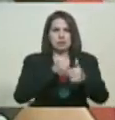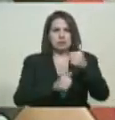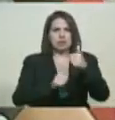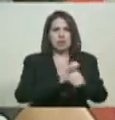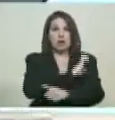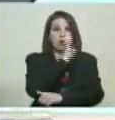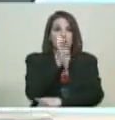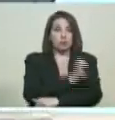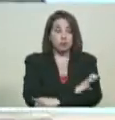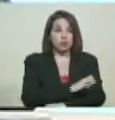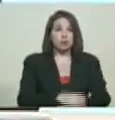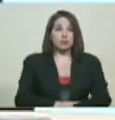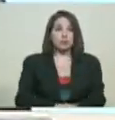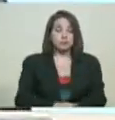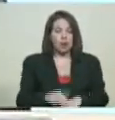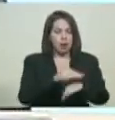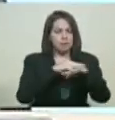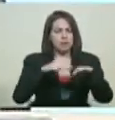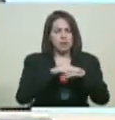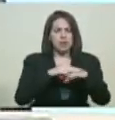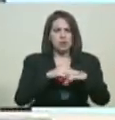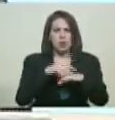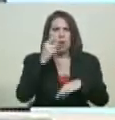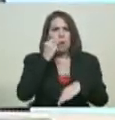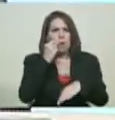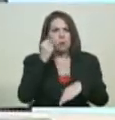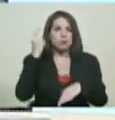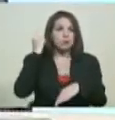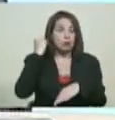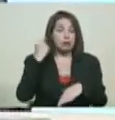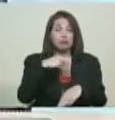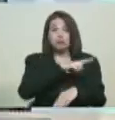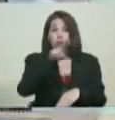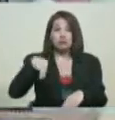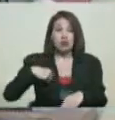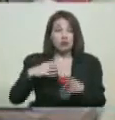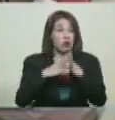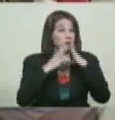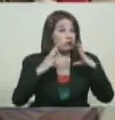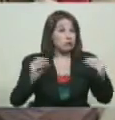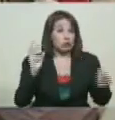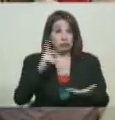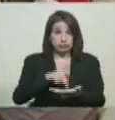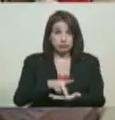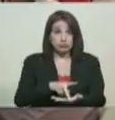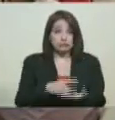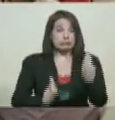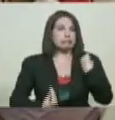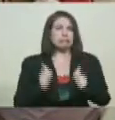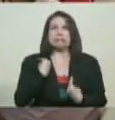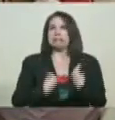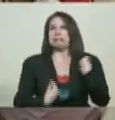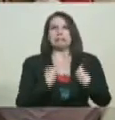ministros ministros tenemos la angustia diaria permanente del hacer el